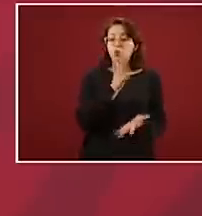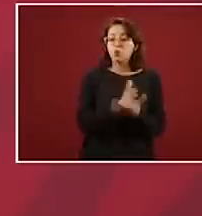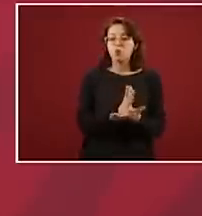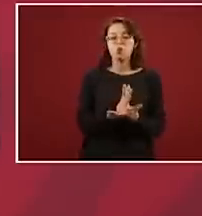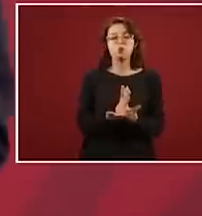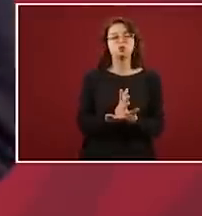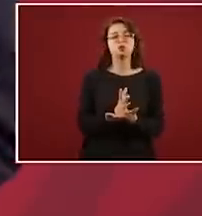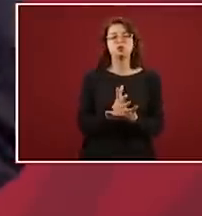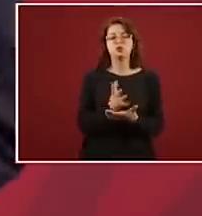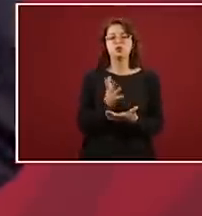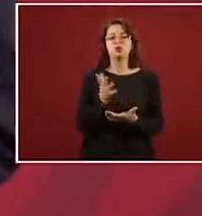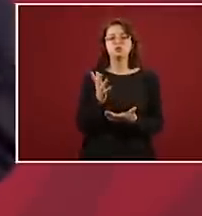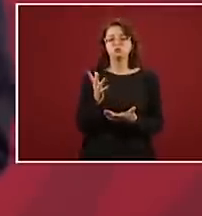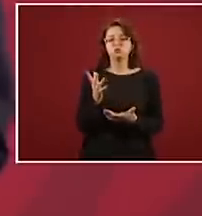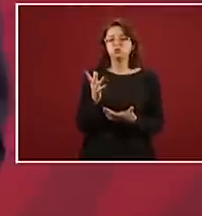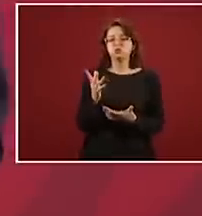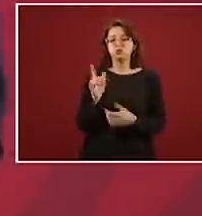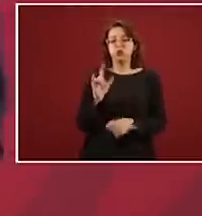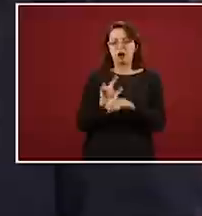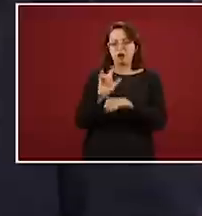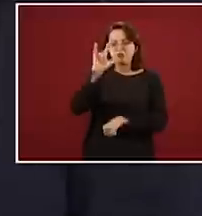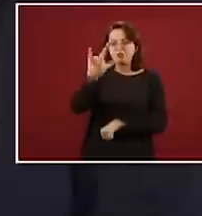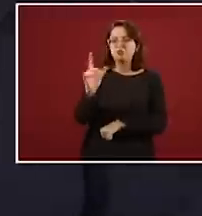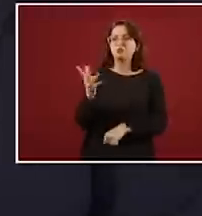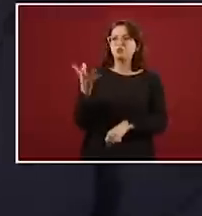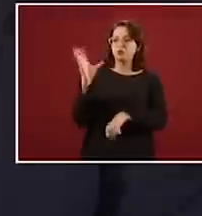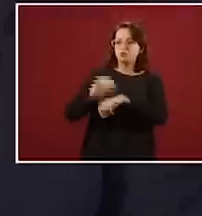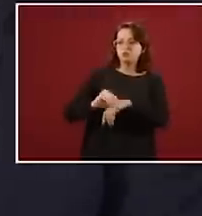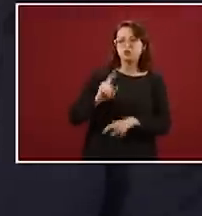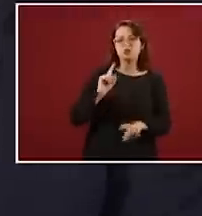el ejército, la marina,